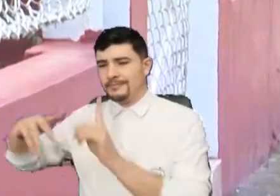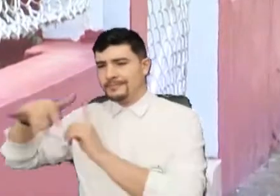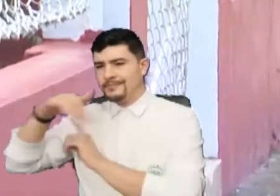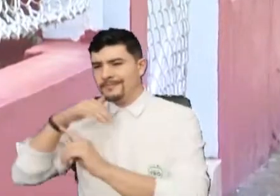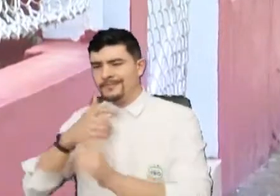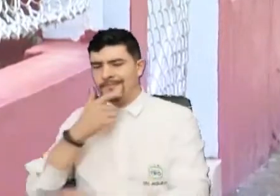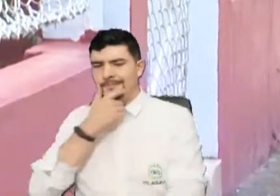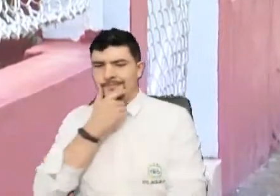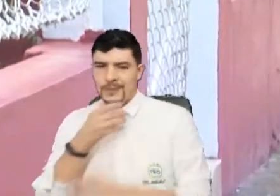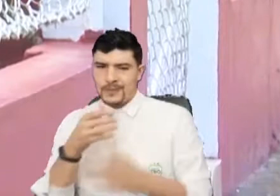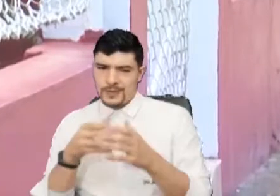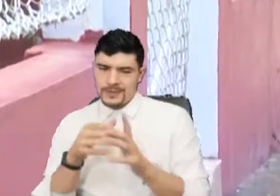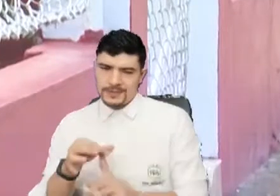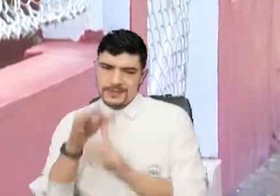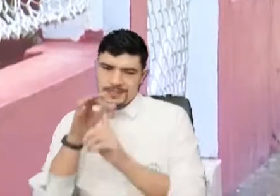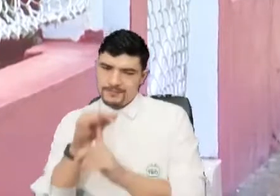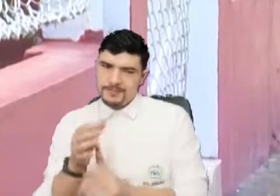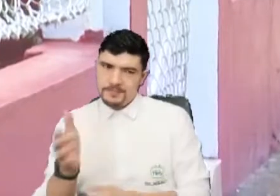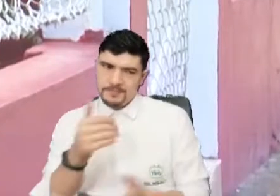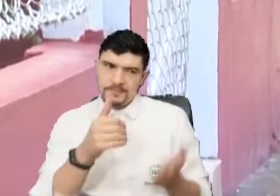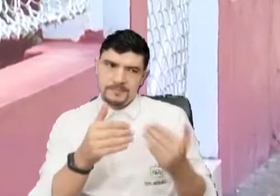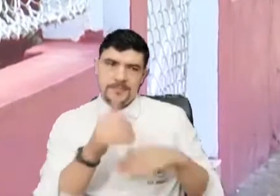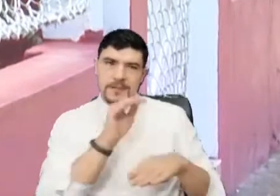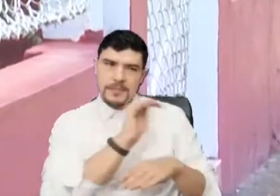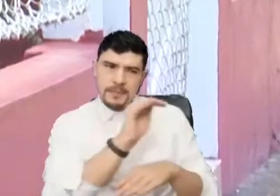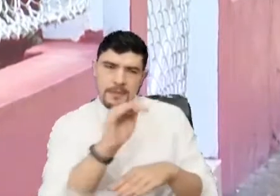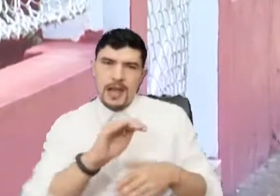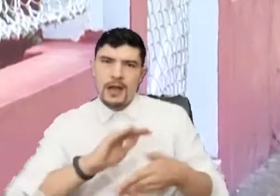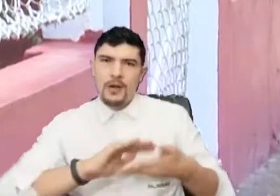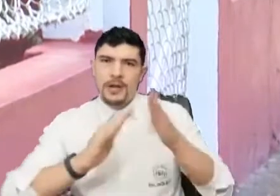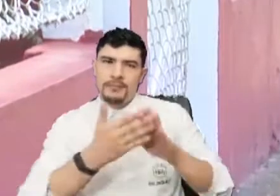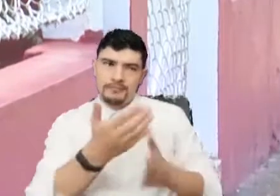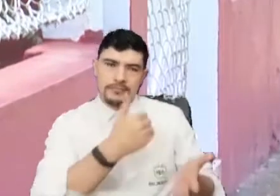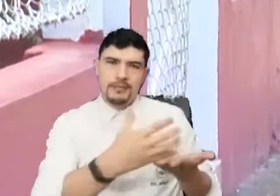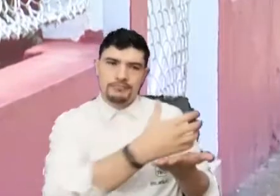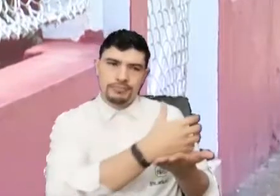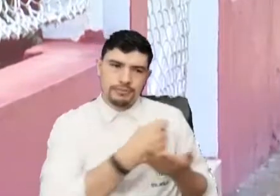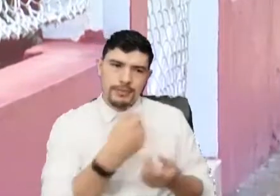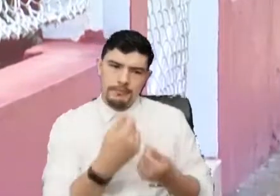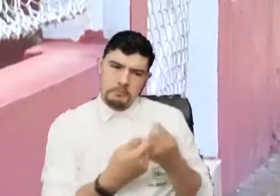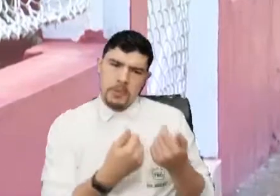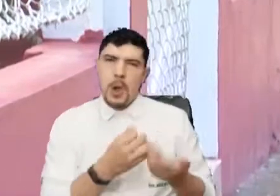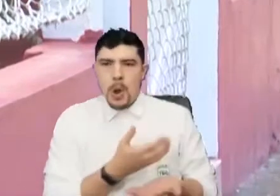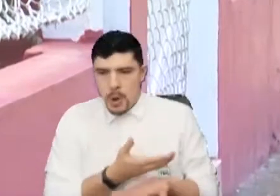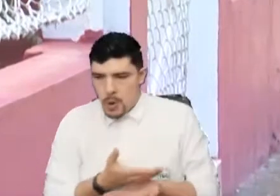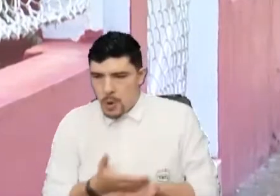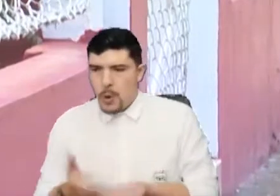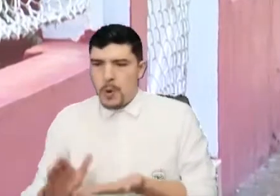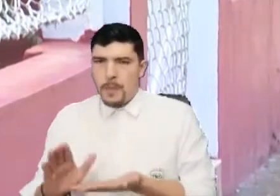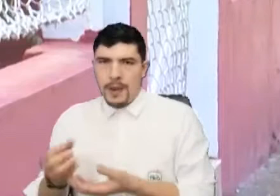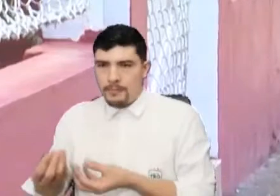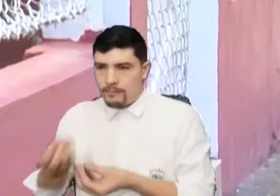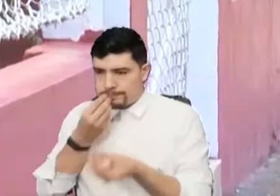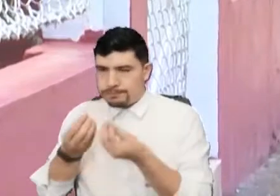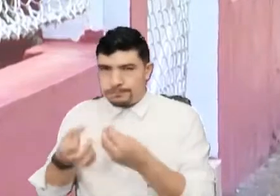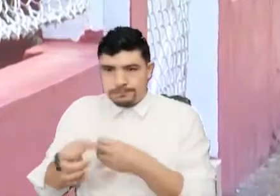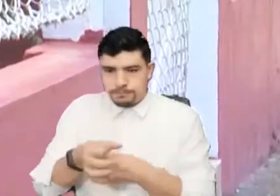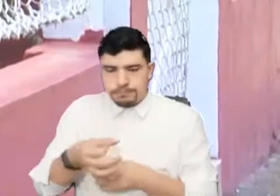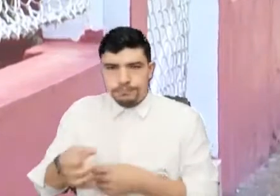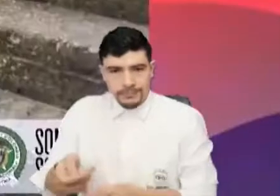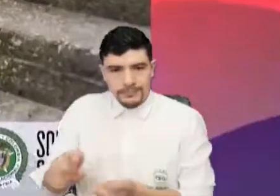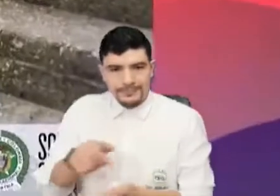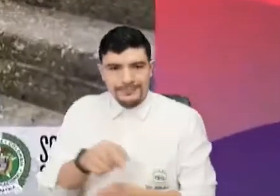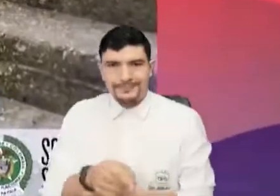recaudar fondos para brindarles comida a los perros más necesitados en situación de calle en nuestro departamento aquí les contamos la historia